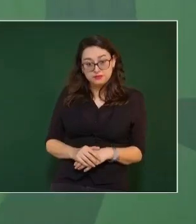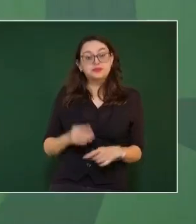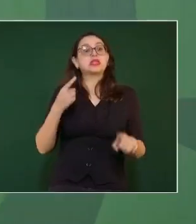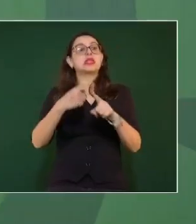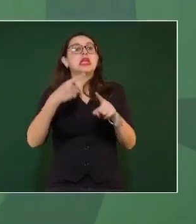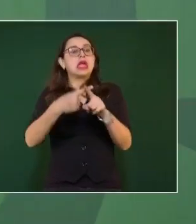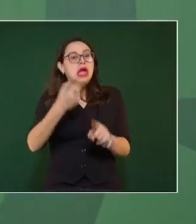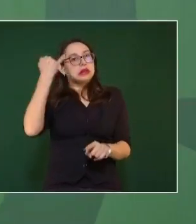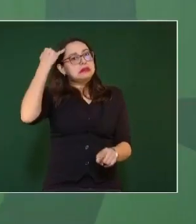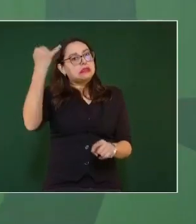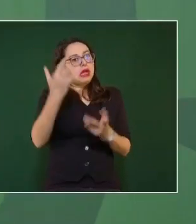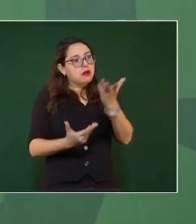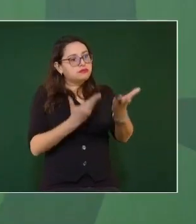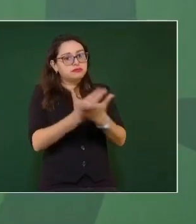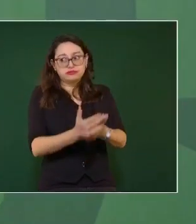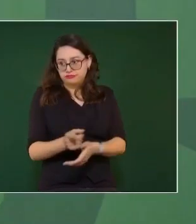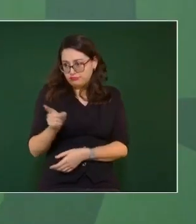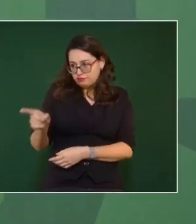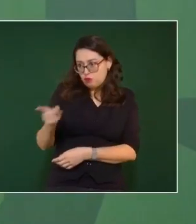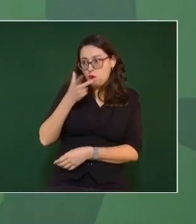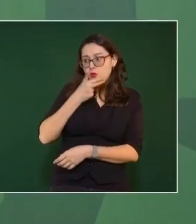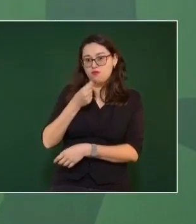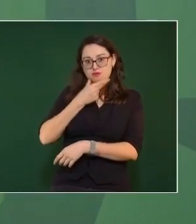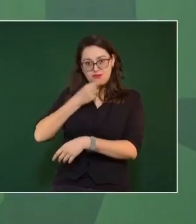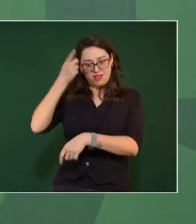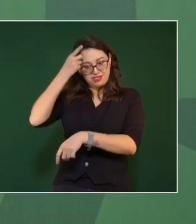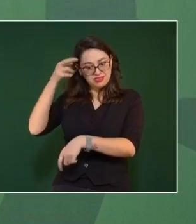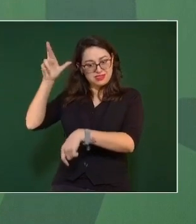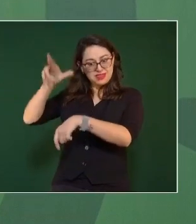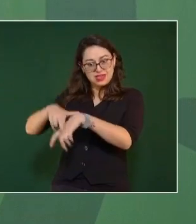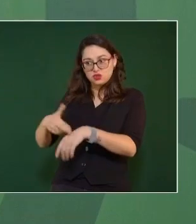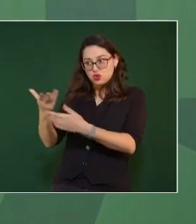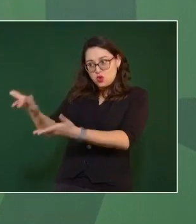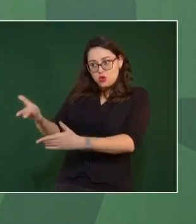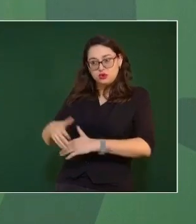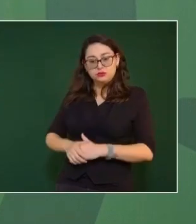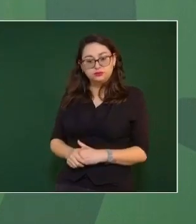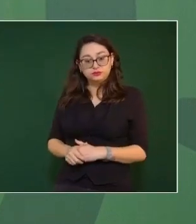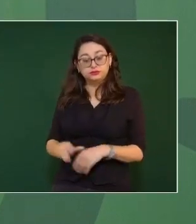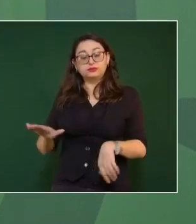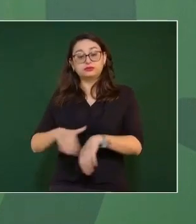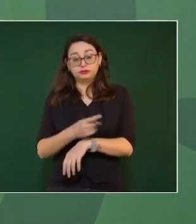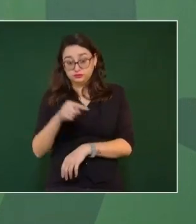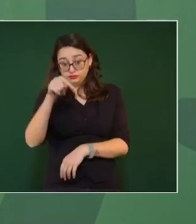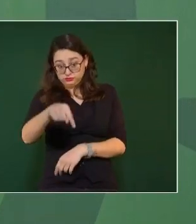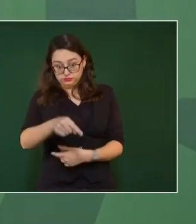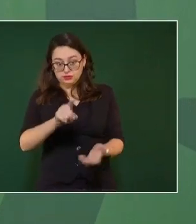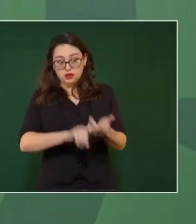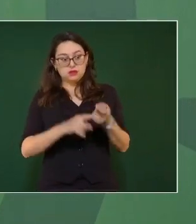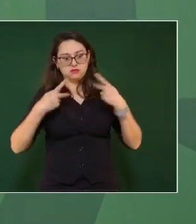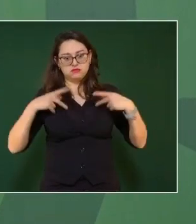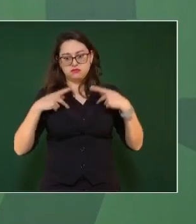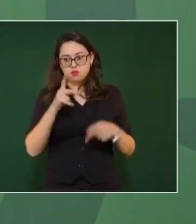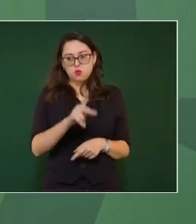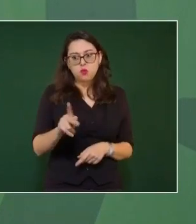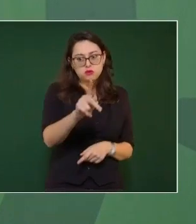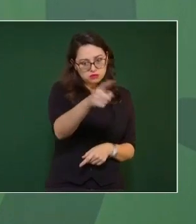porque también los pobladores tenían asesores técnicos buenos